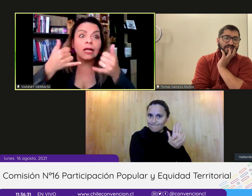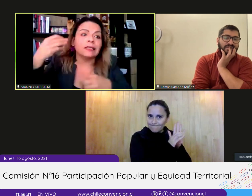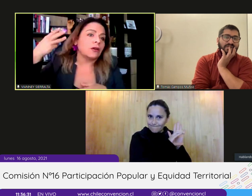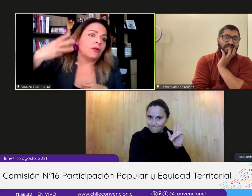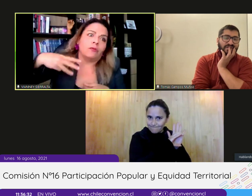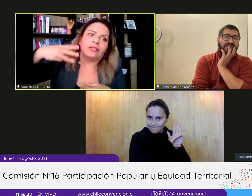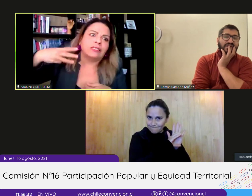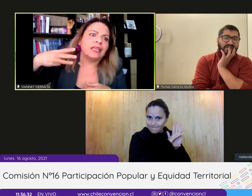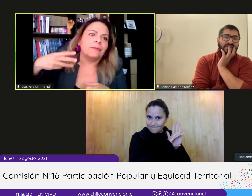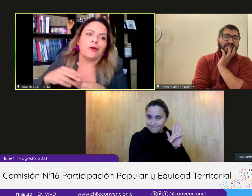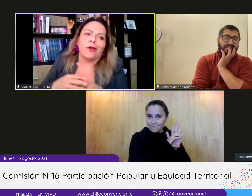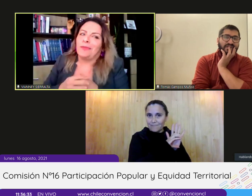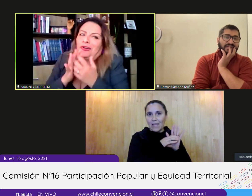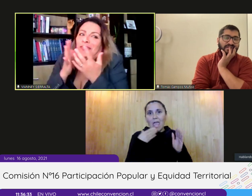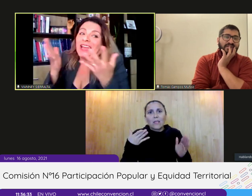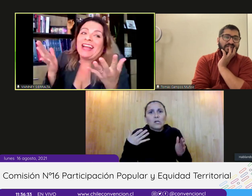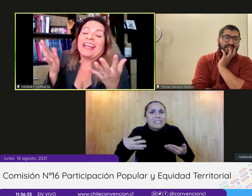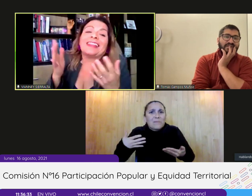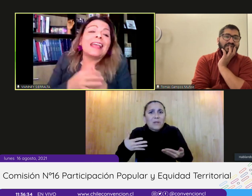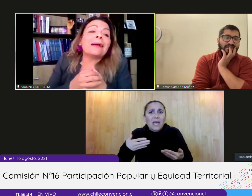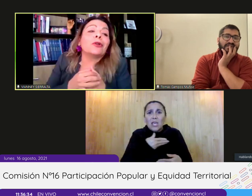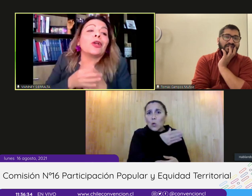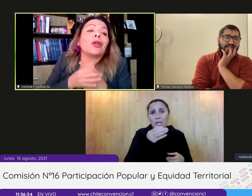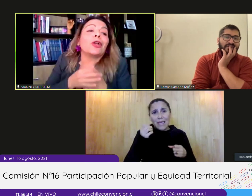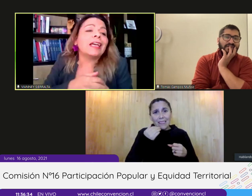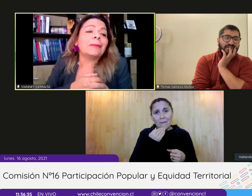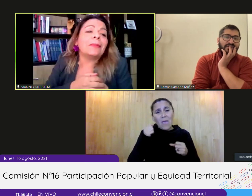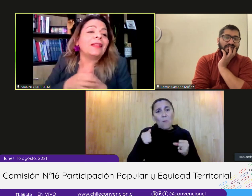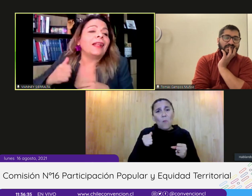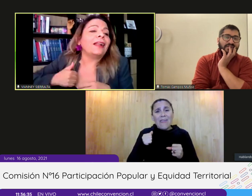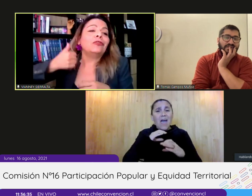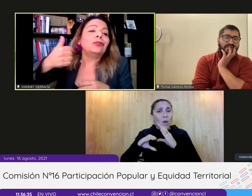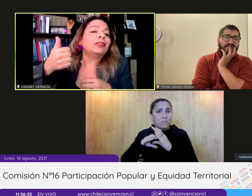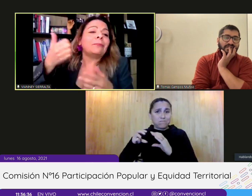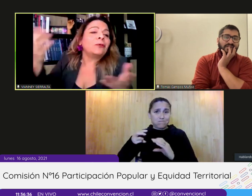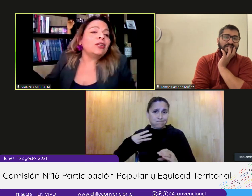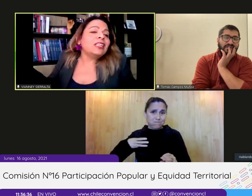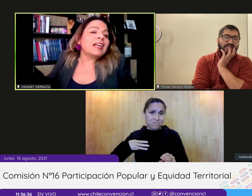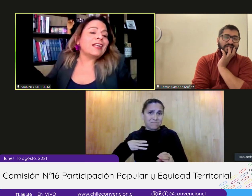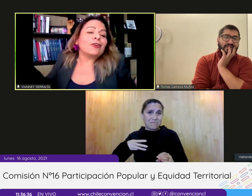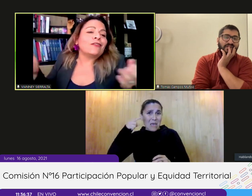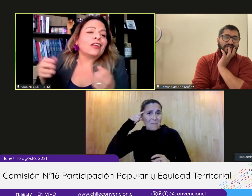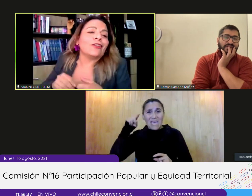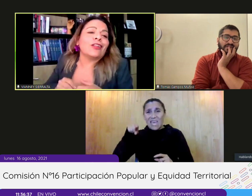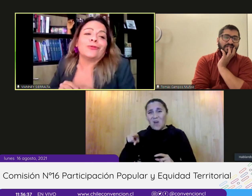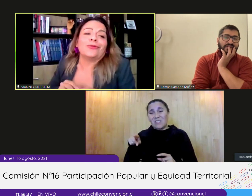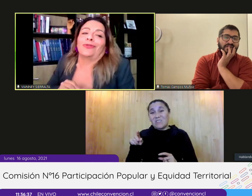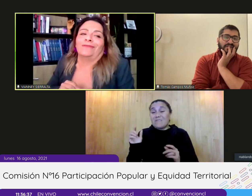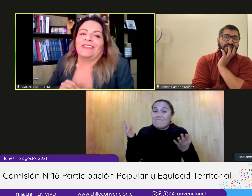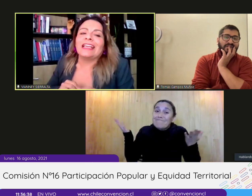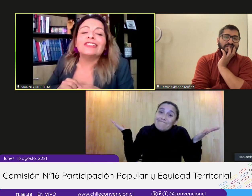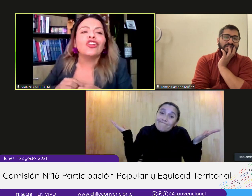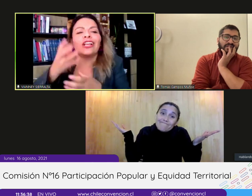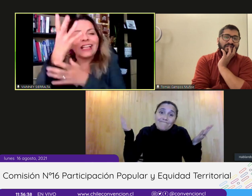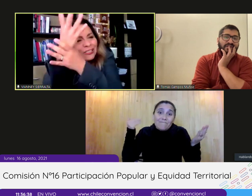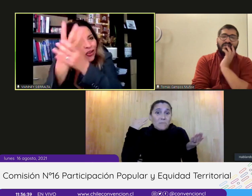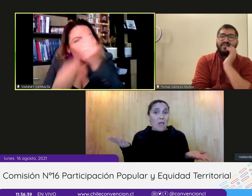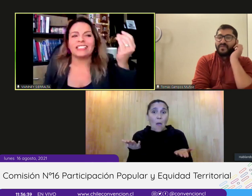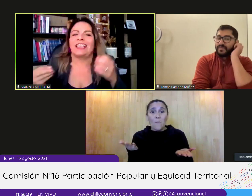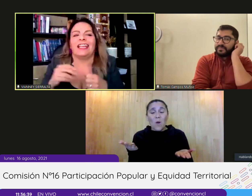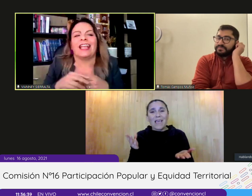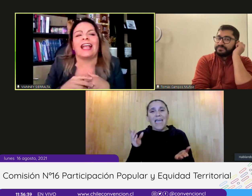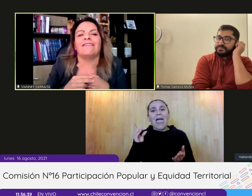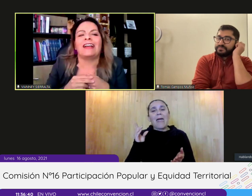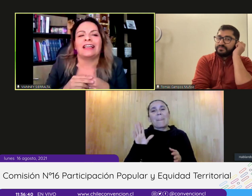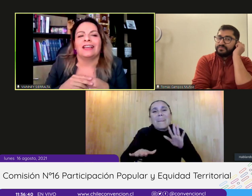puedan comunicarse con los municipios, pero no es garantía, porque como decía, depende de la voluntad política del gobierno de turno. Y eso es